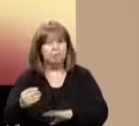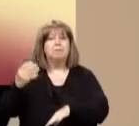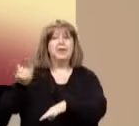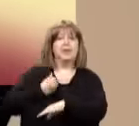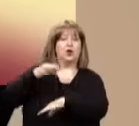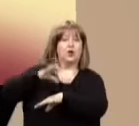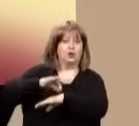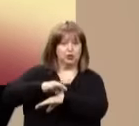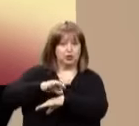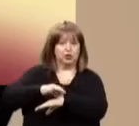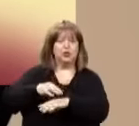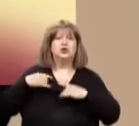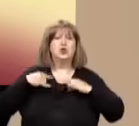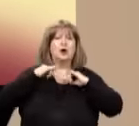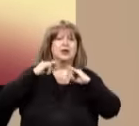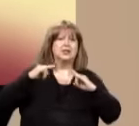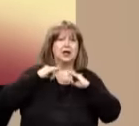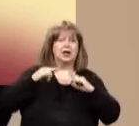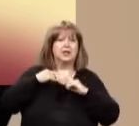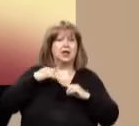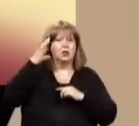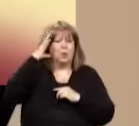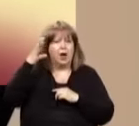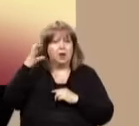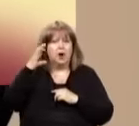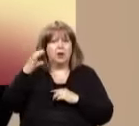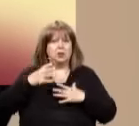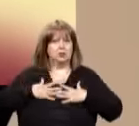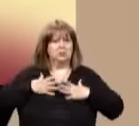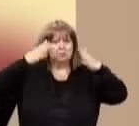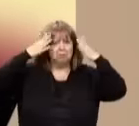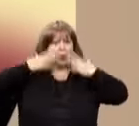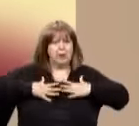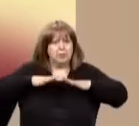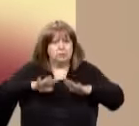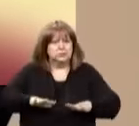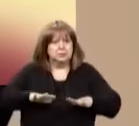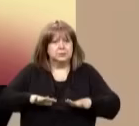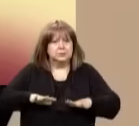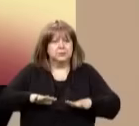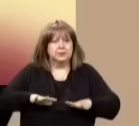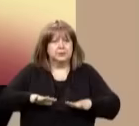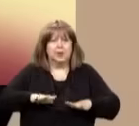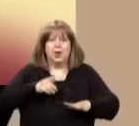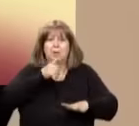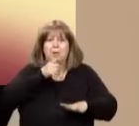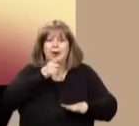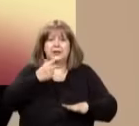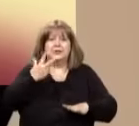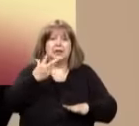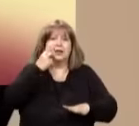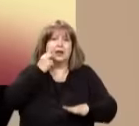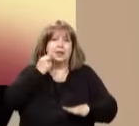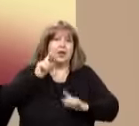Y gritaba. Me acuerdo que no pude reaccionar. Creo que, no sé, 3 o 4 días después